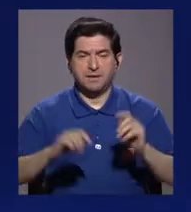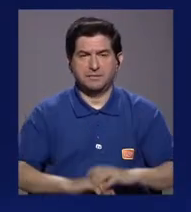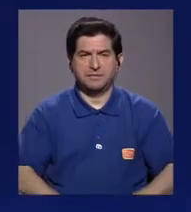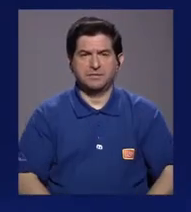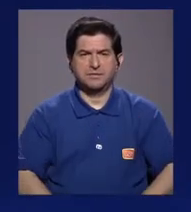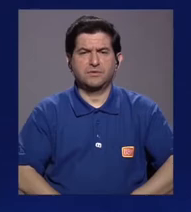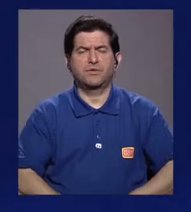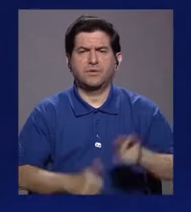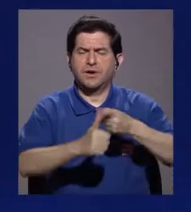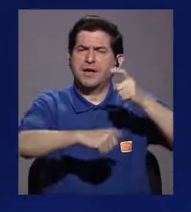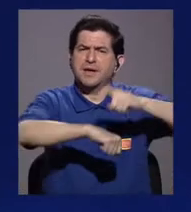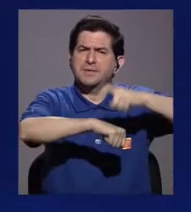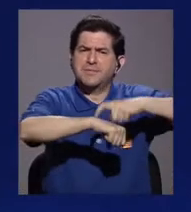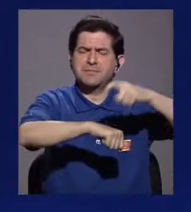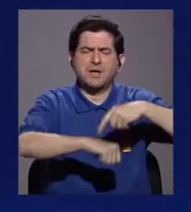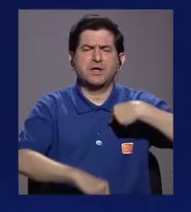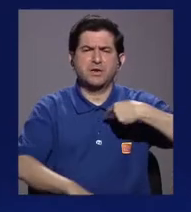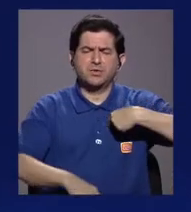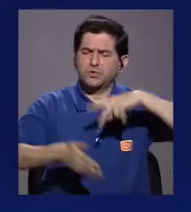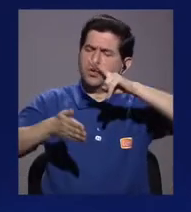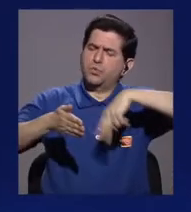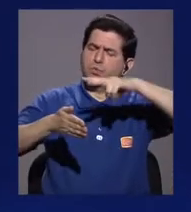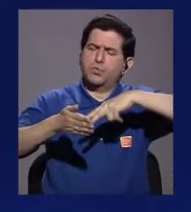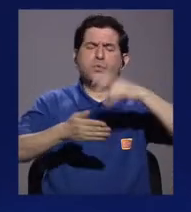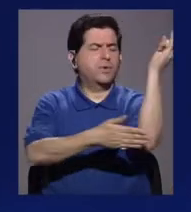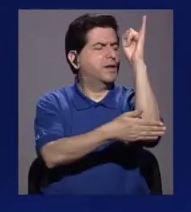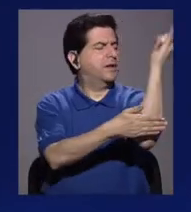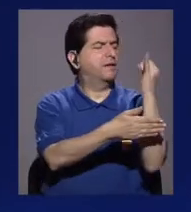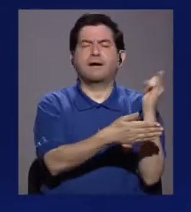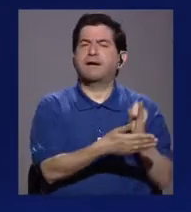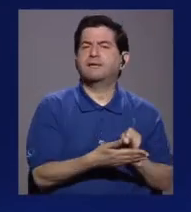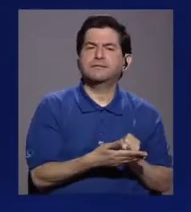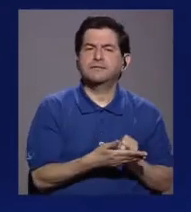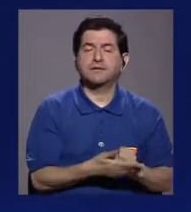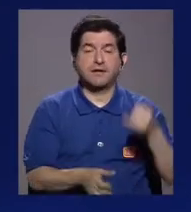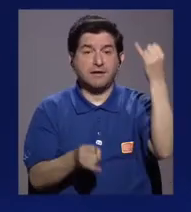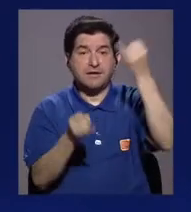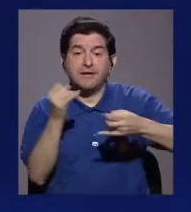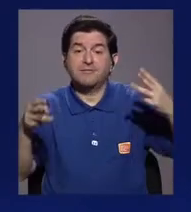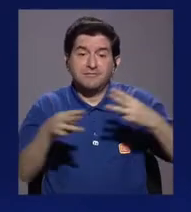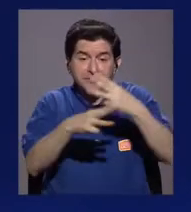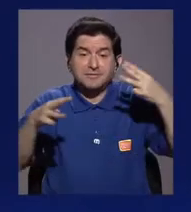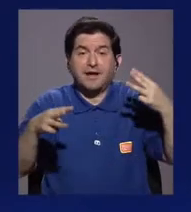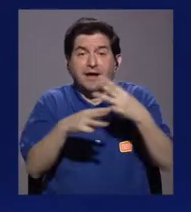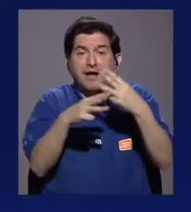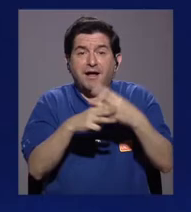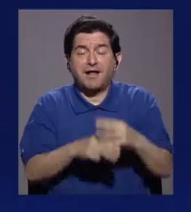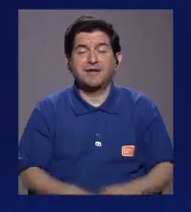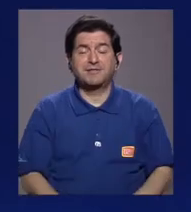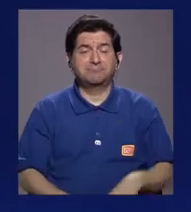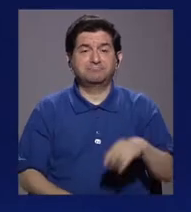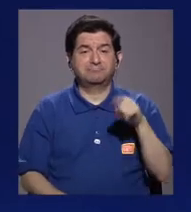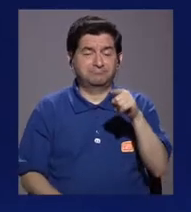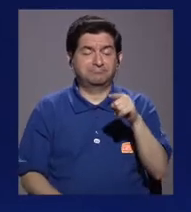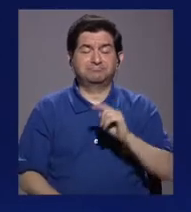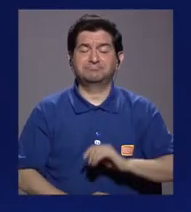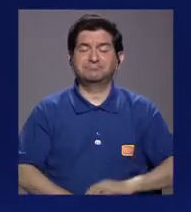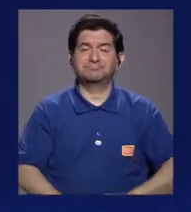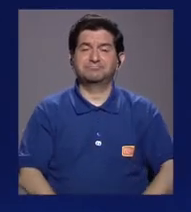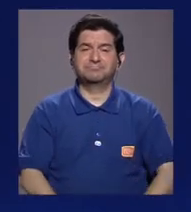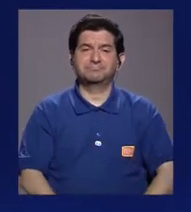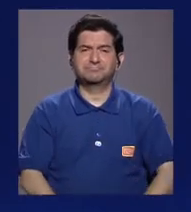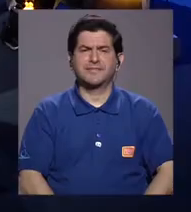pero inicialmente empecé en la literatura las artes y que ahí en las matemáticas como de